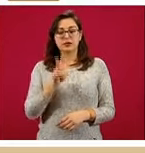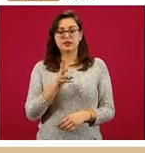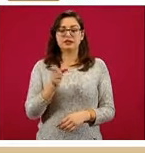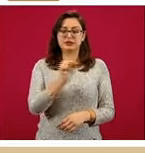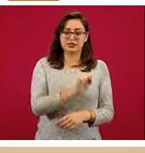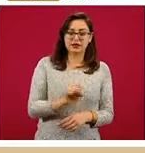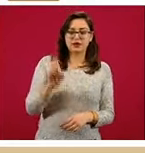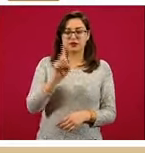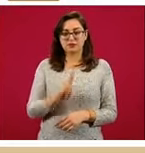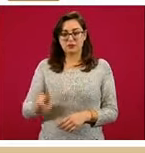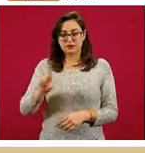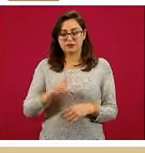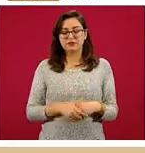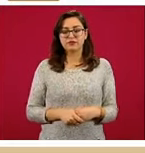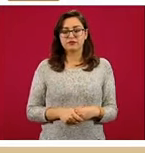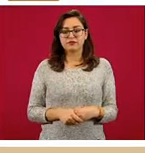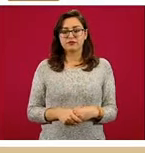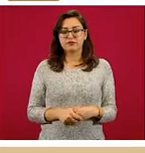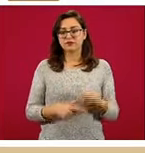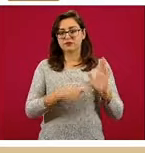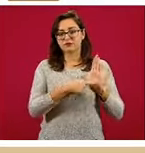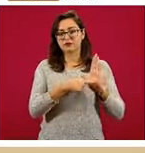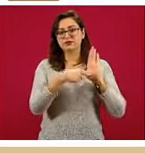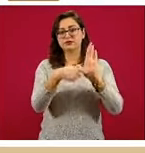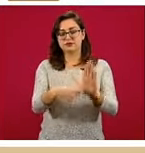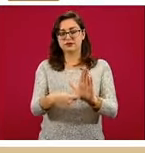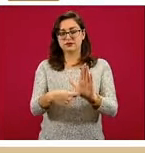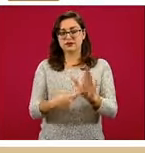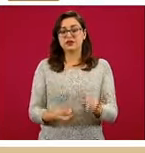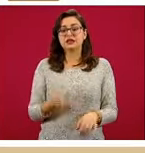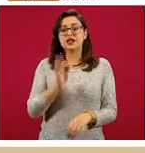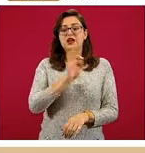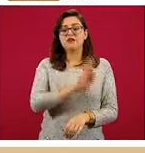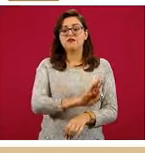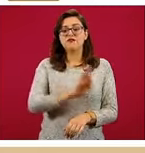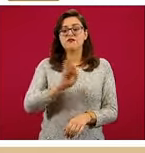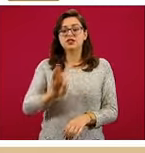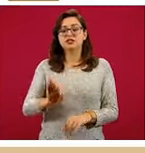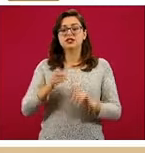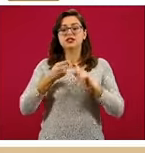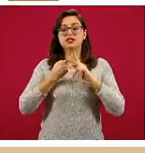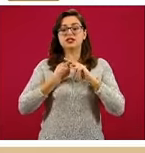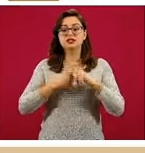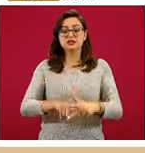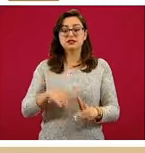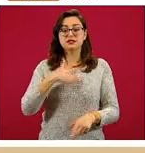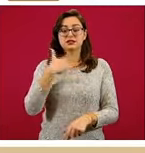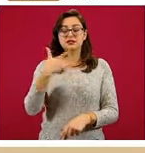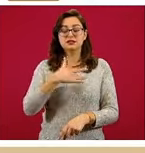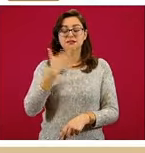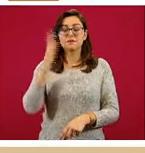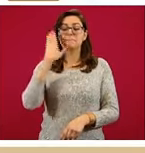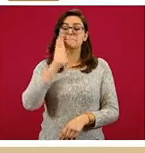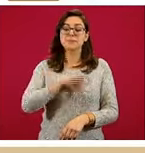domingo. Y aquí los estamos representando por su fecha de inicio de síntomas. Recordemos que estamos en la semana